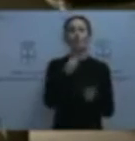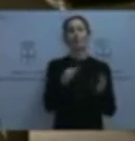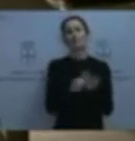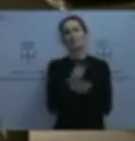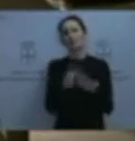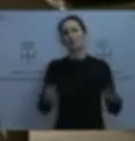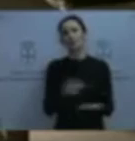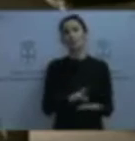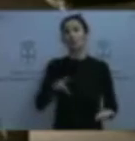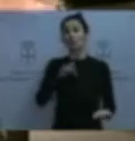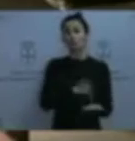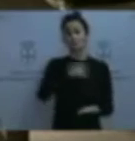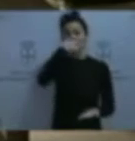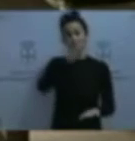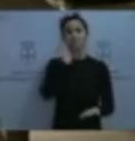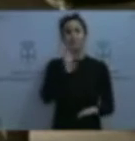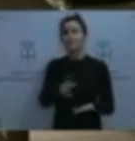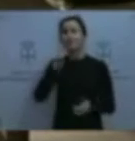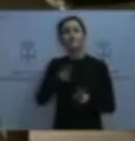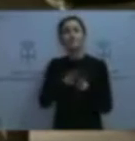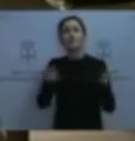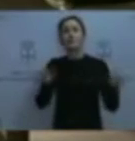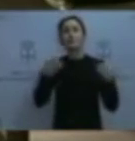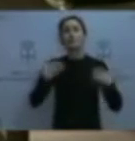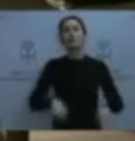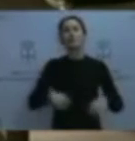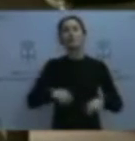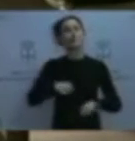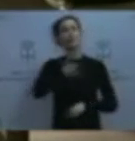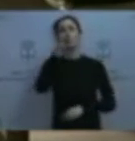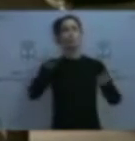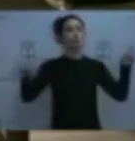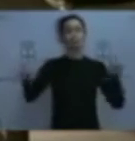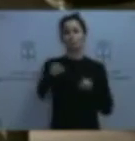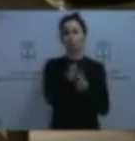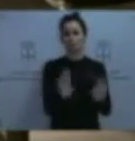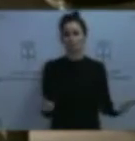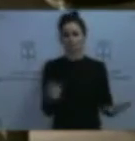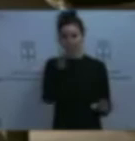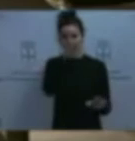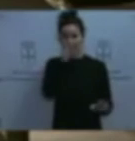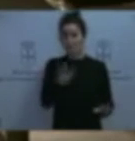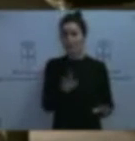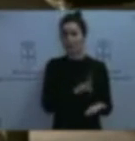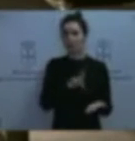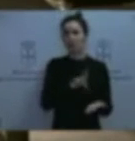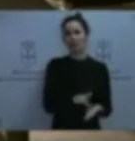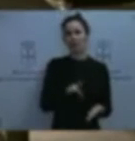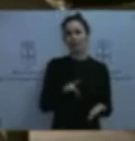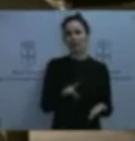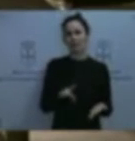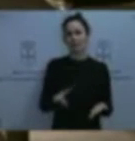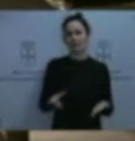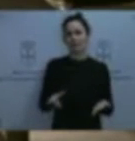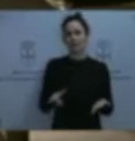en el que los casos y las denuncias de corrupción eran cuestiones simplemente aisladas y, sobre todo, las denuncias no llegaban a manos